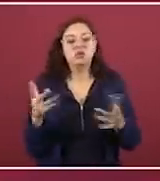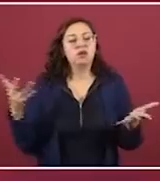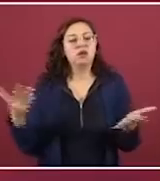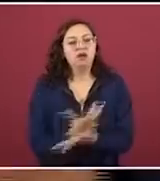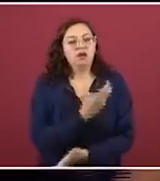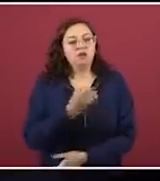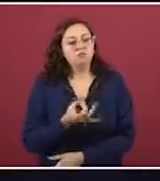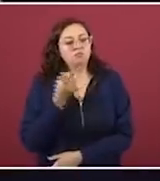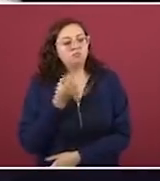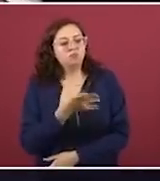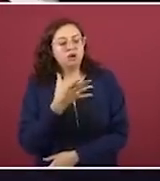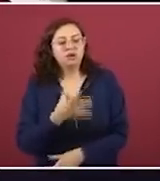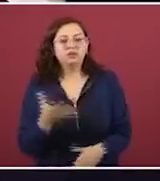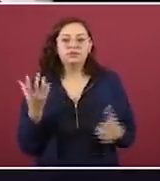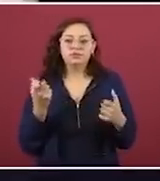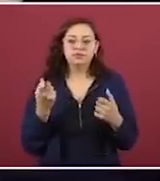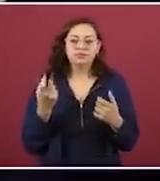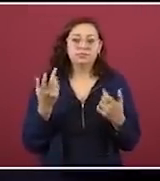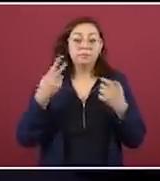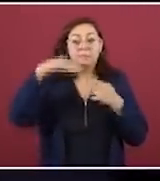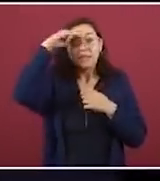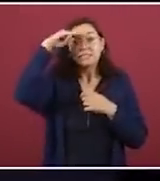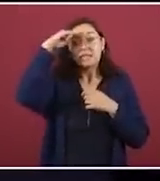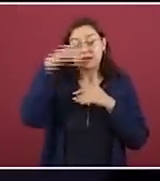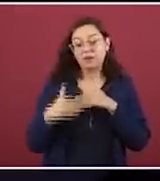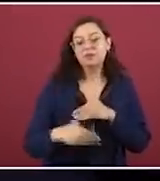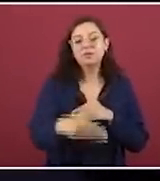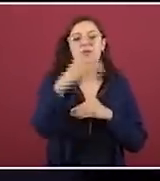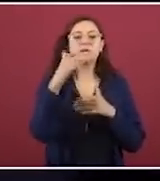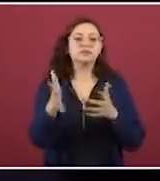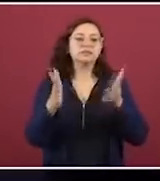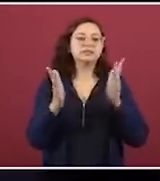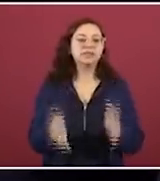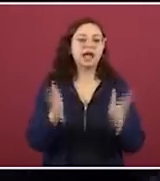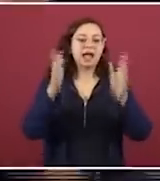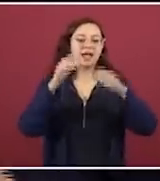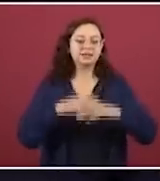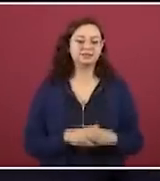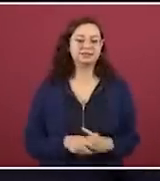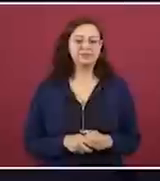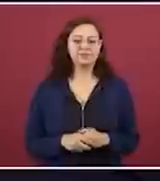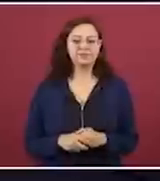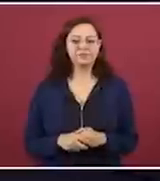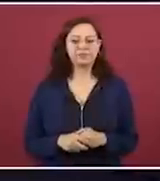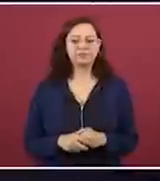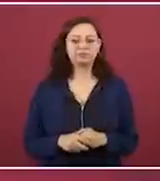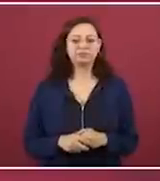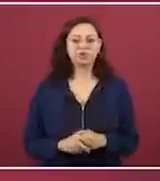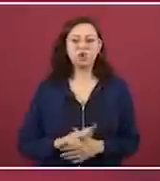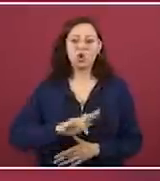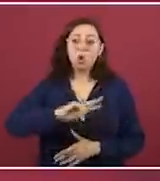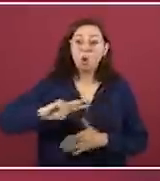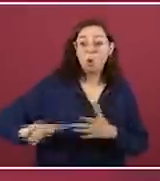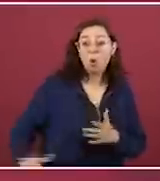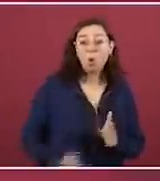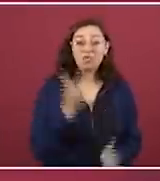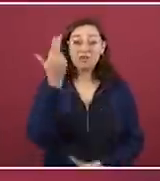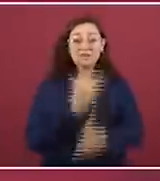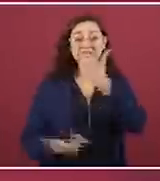se pensaba que ya no iba a renacer el